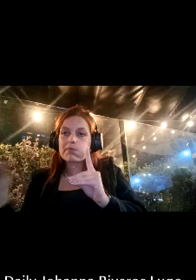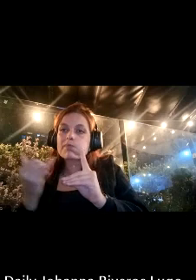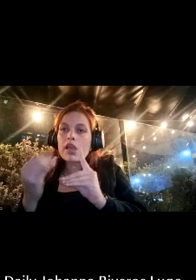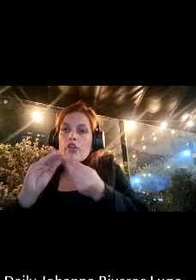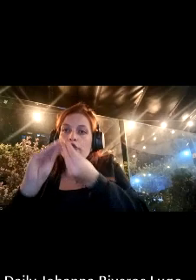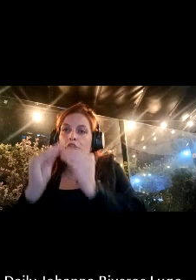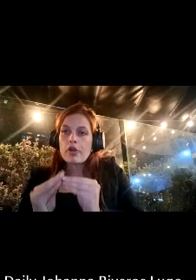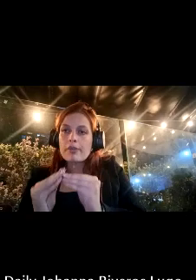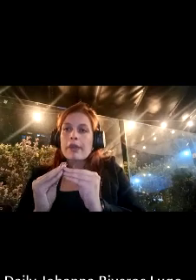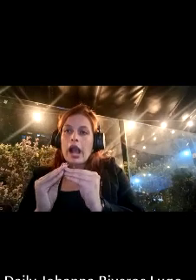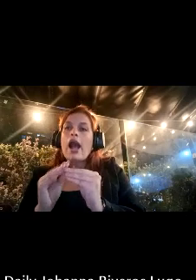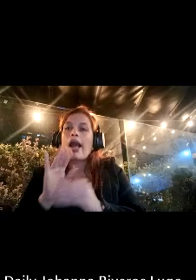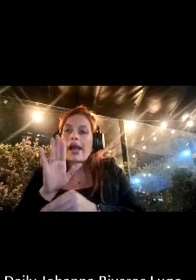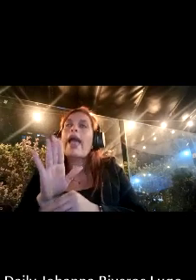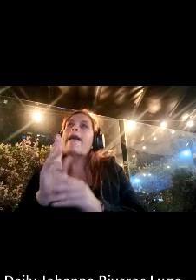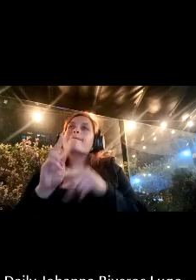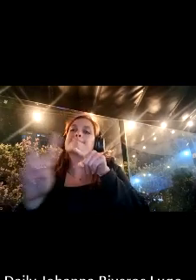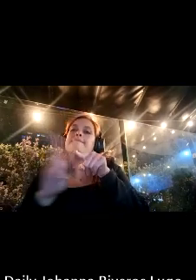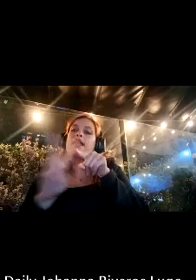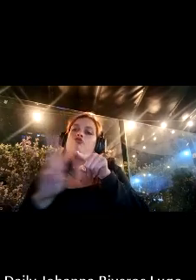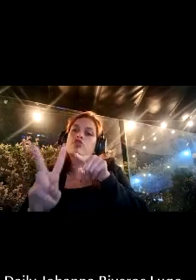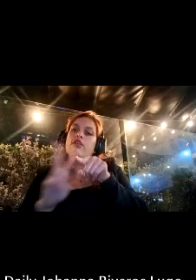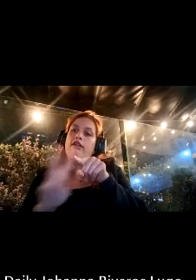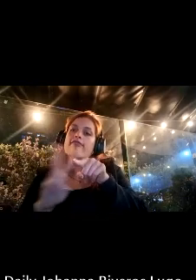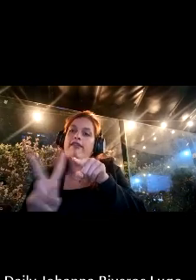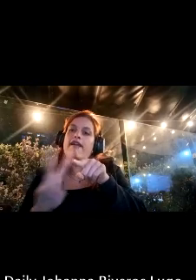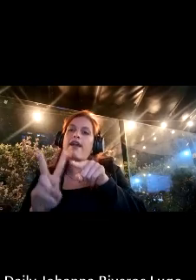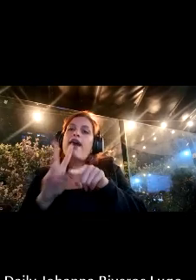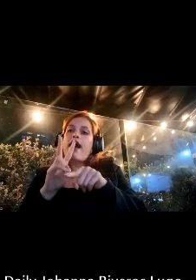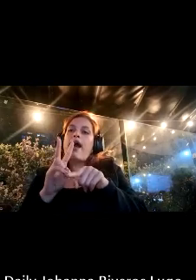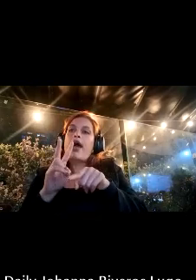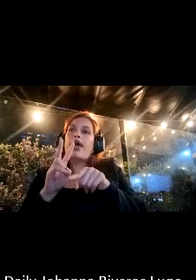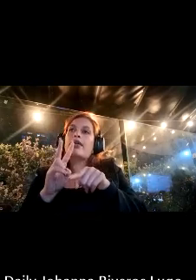la velocidad. Entonces vamos a marcar